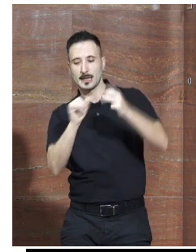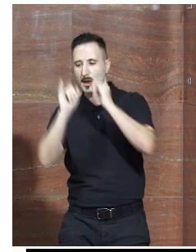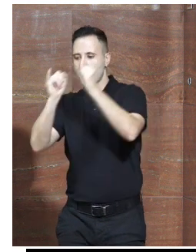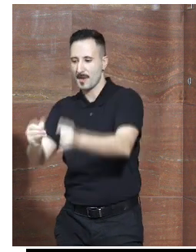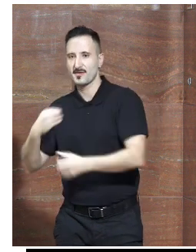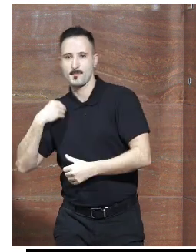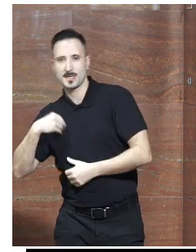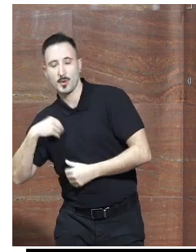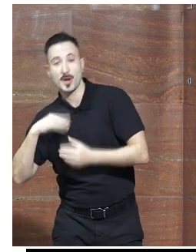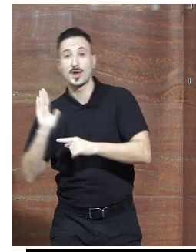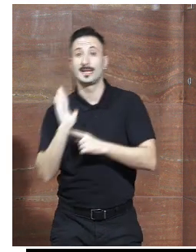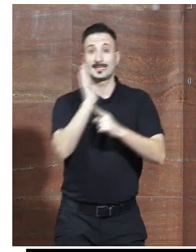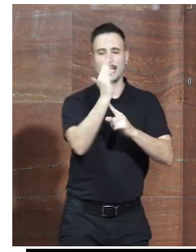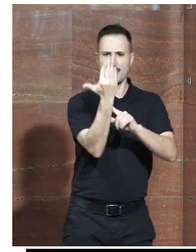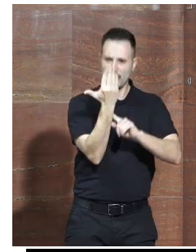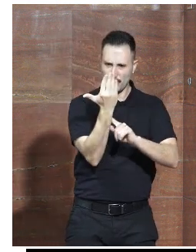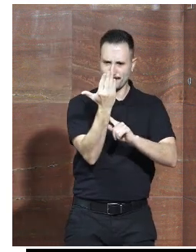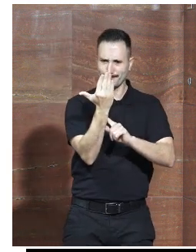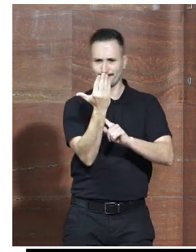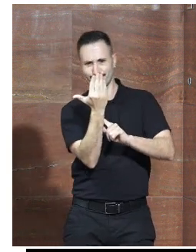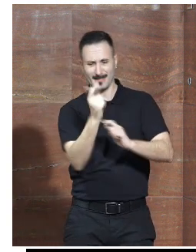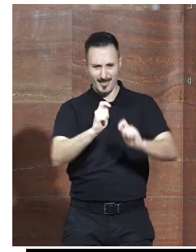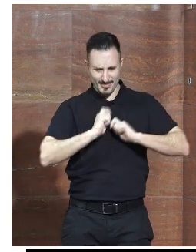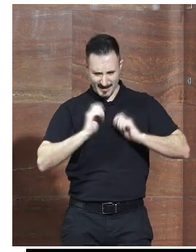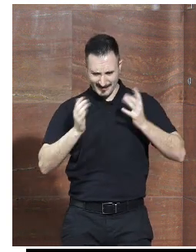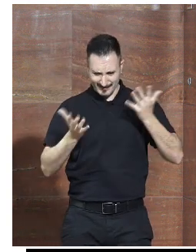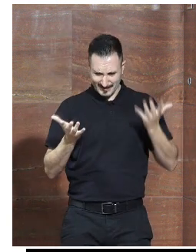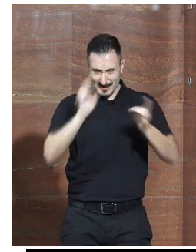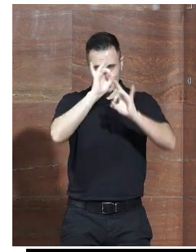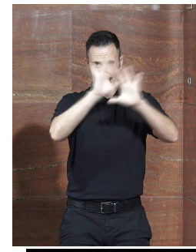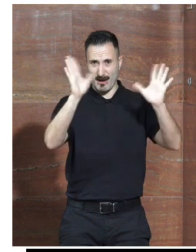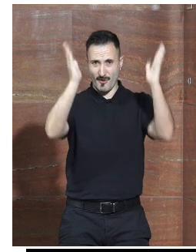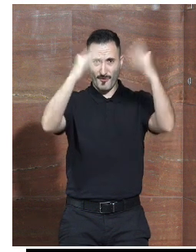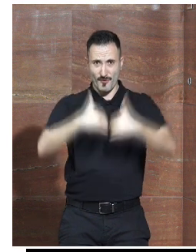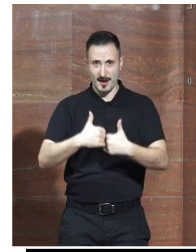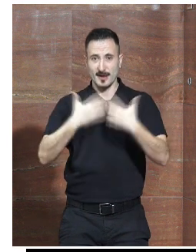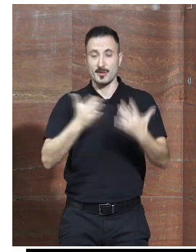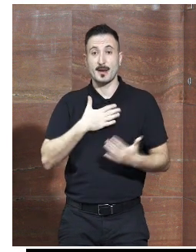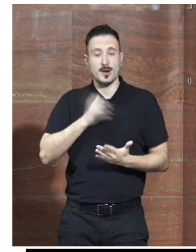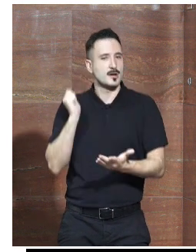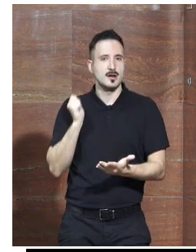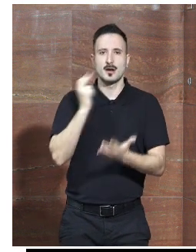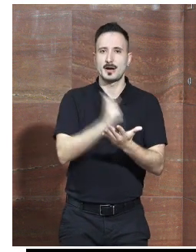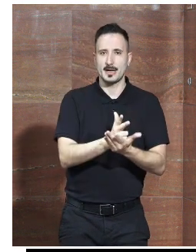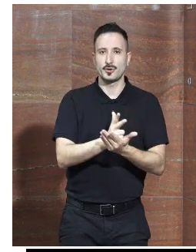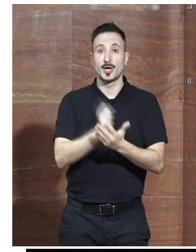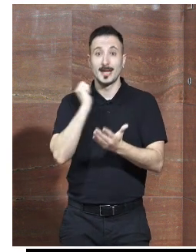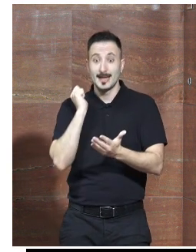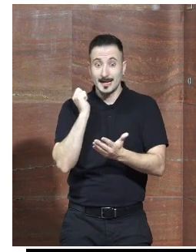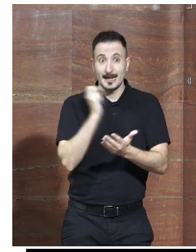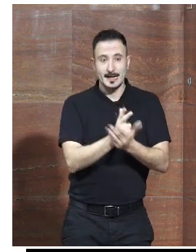la señalización, cuando la ves, no ayuda en nada. Entonces, claro, cuando hicimos el Navilens fue un reto, porque el reto de Navilens